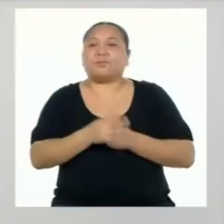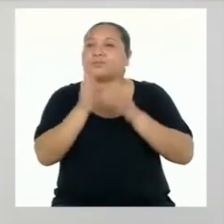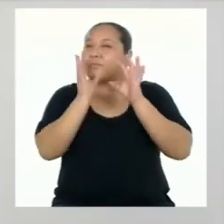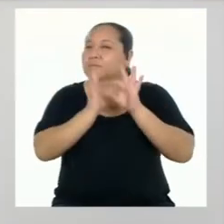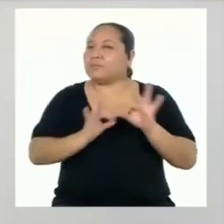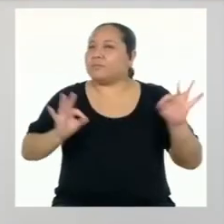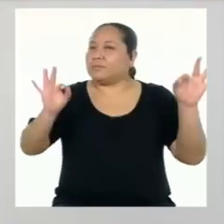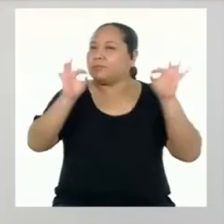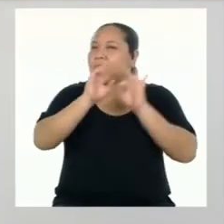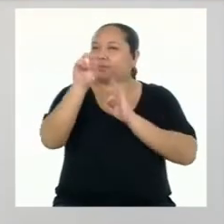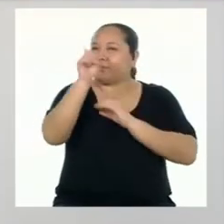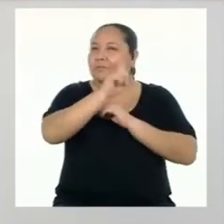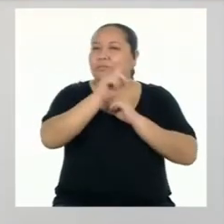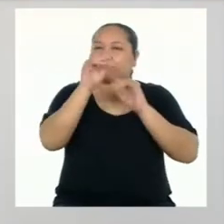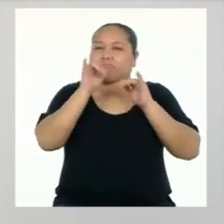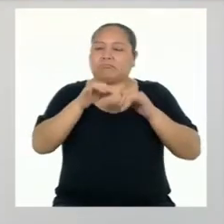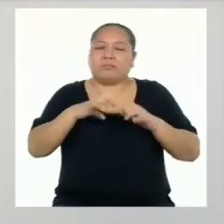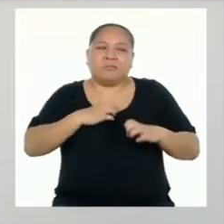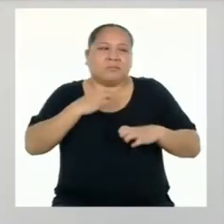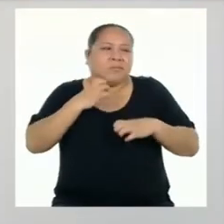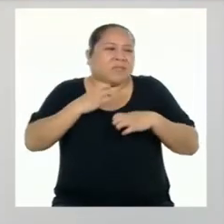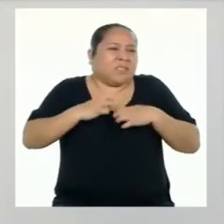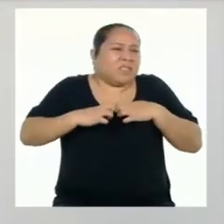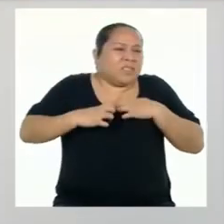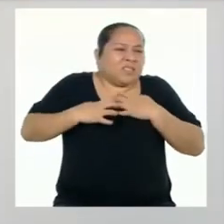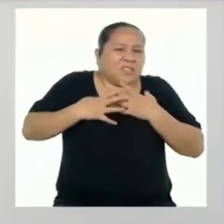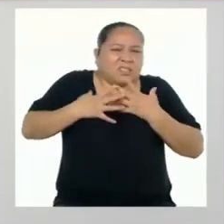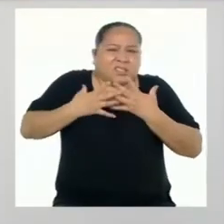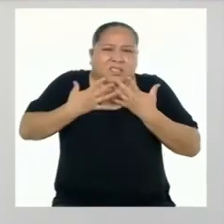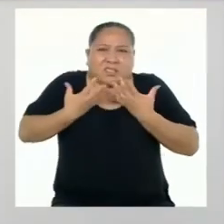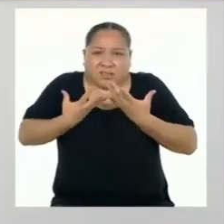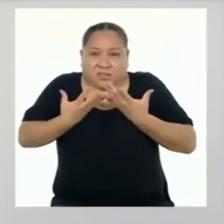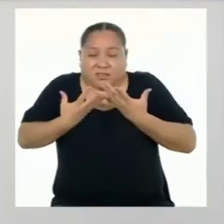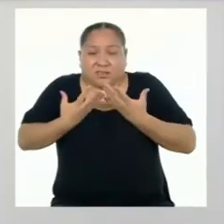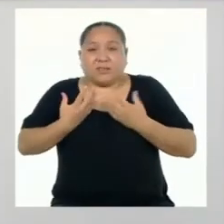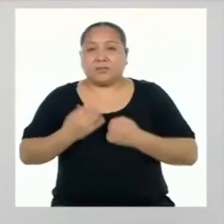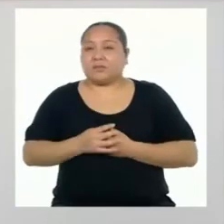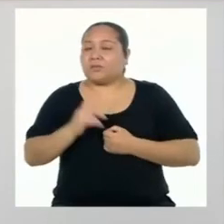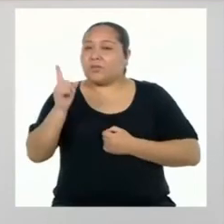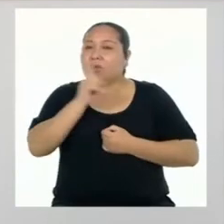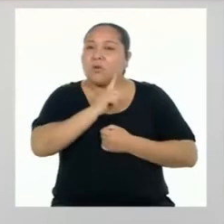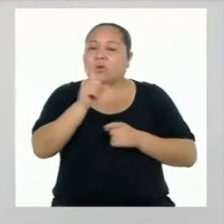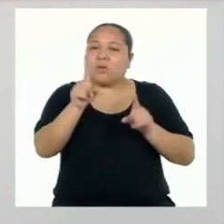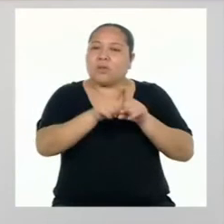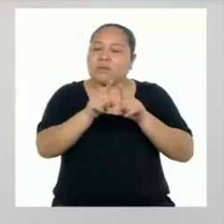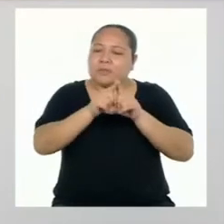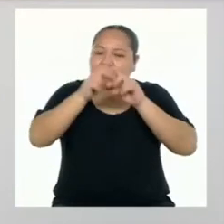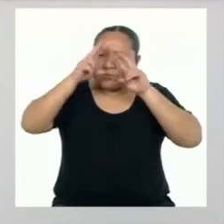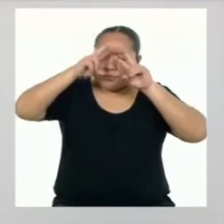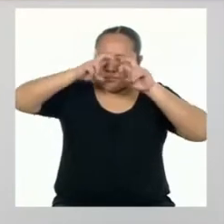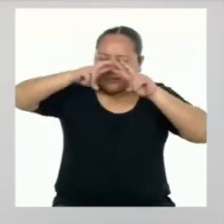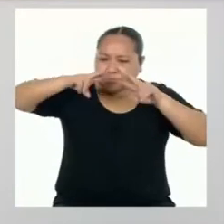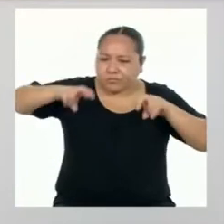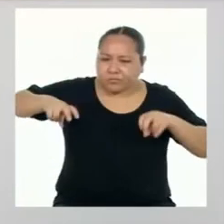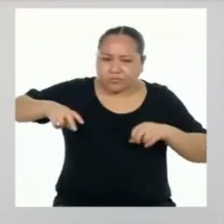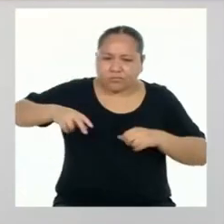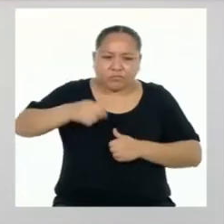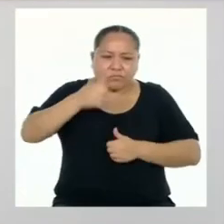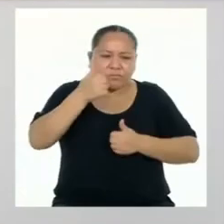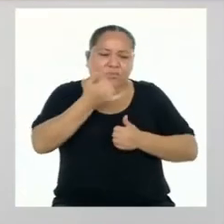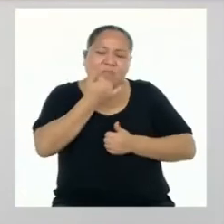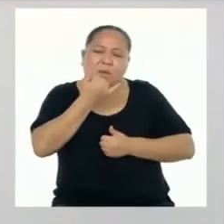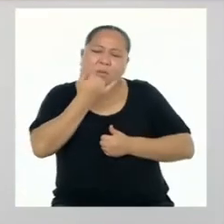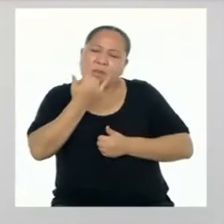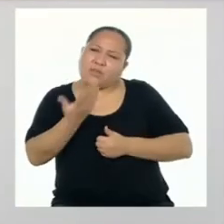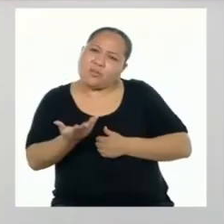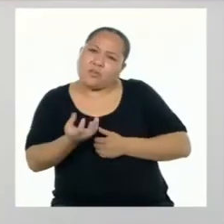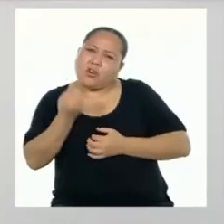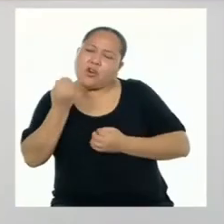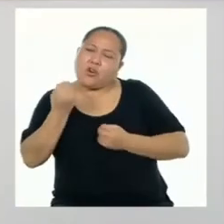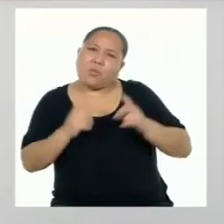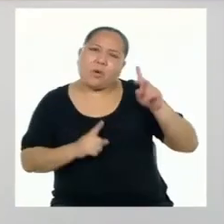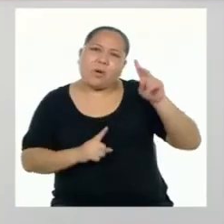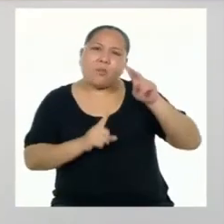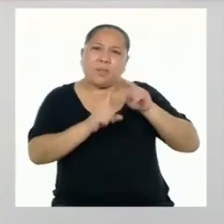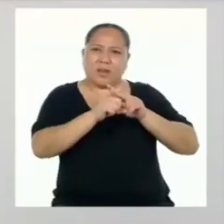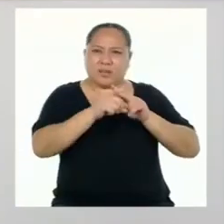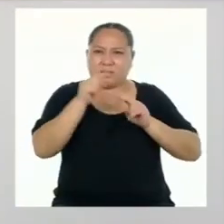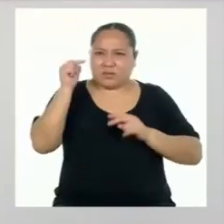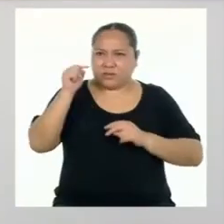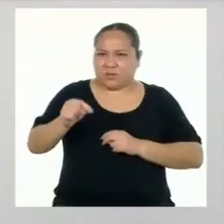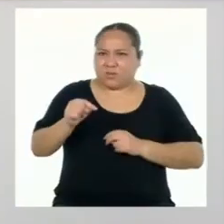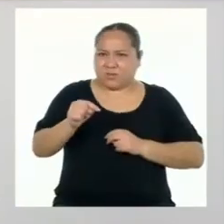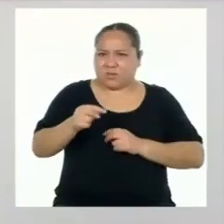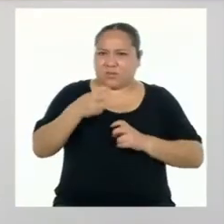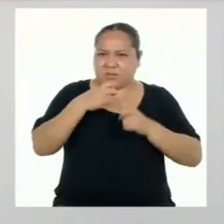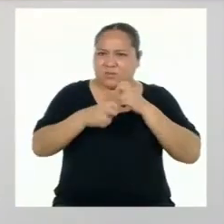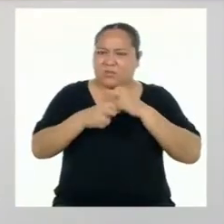es no quedarnos en la emoción que nos produce, sino que averigüemos cuál es la causa, es decir, por qué